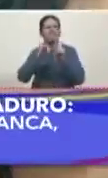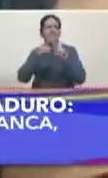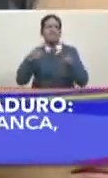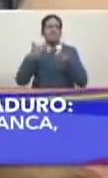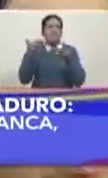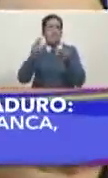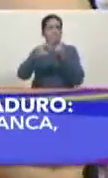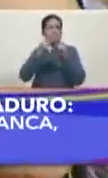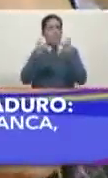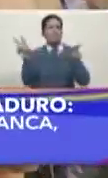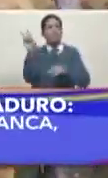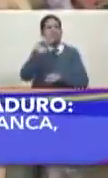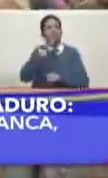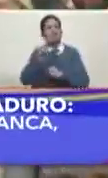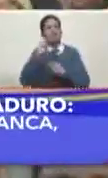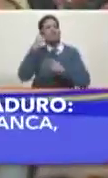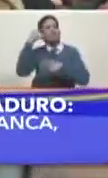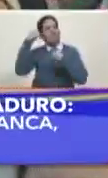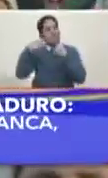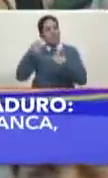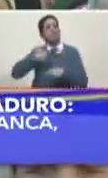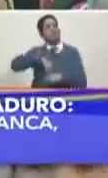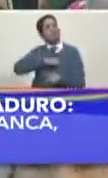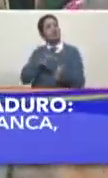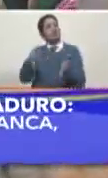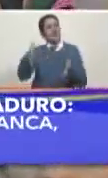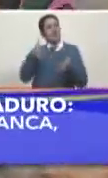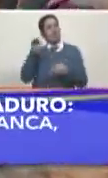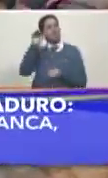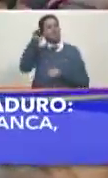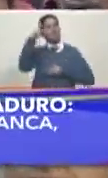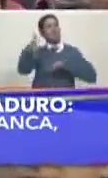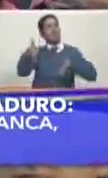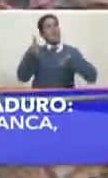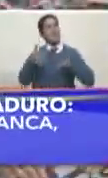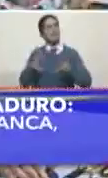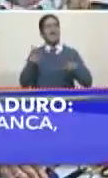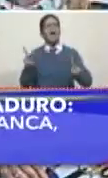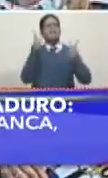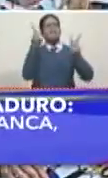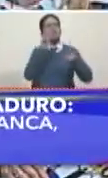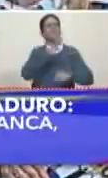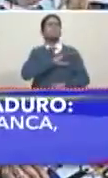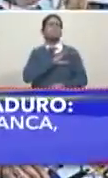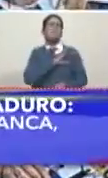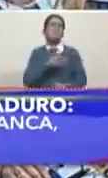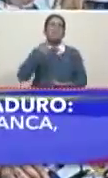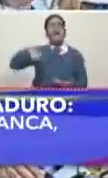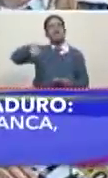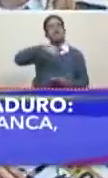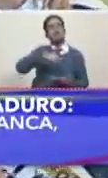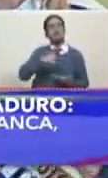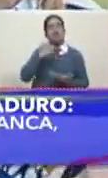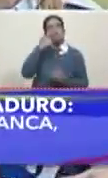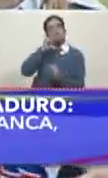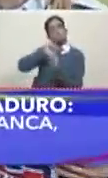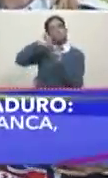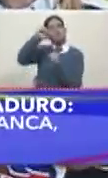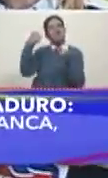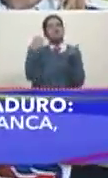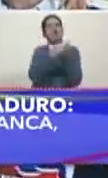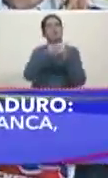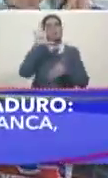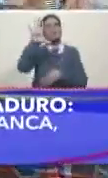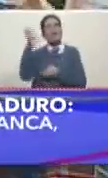días. Estamos ganando, vamos a ganar y la victoria nos pertenece frente al golpe de Estado y la